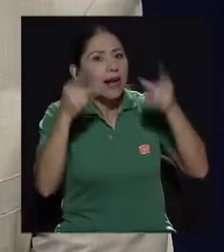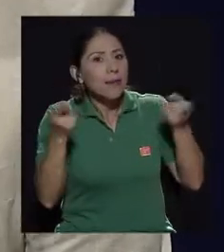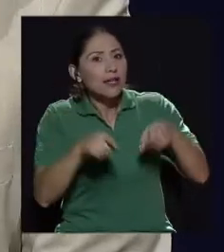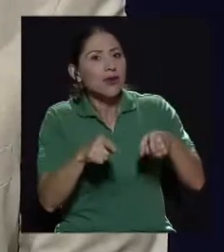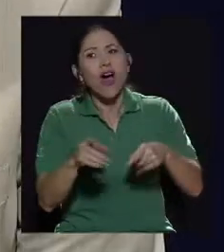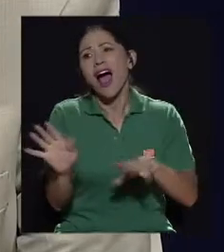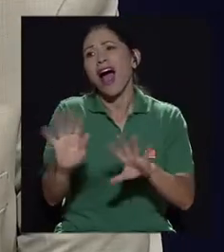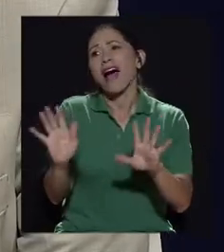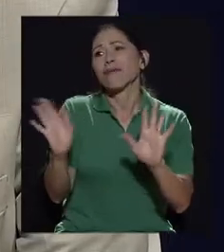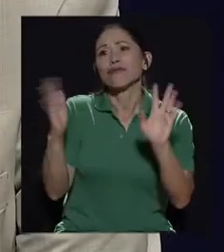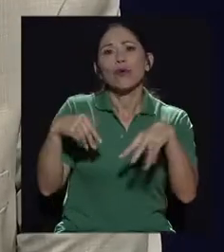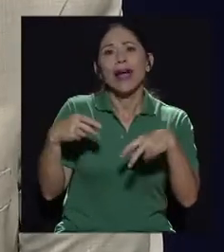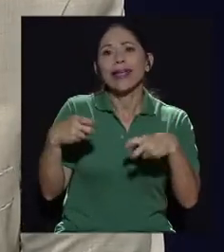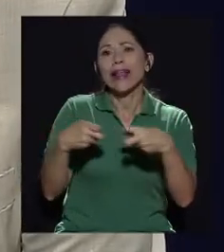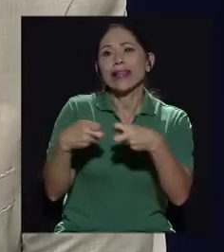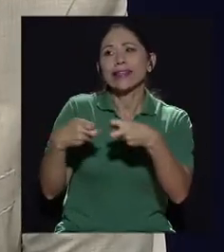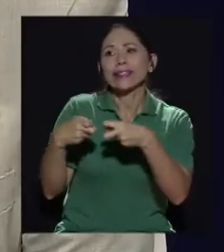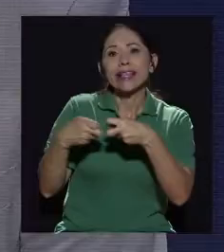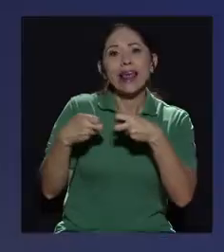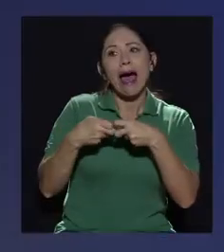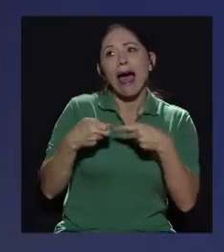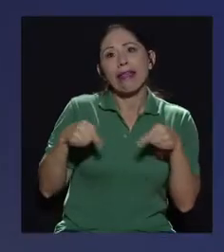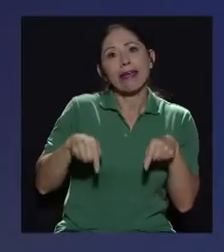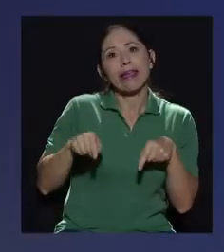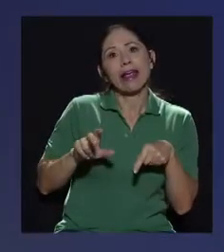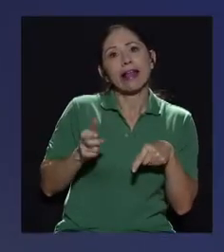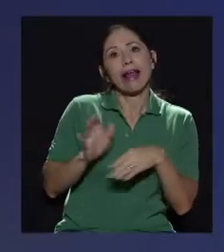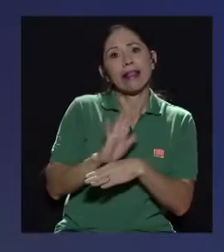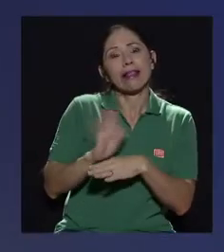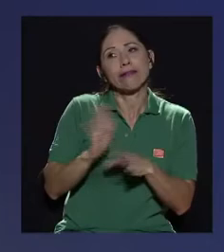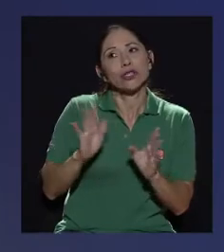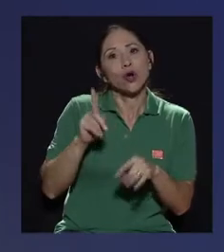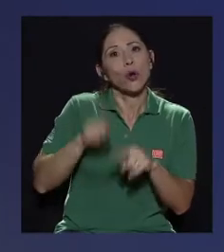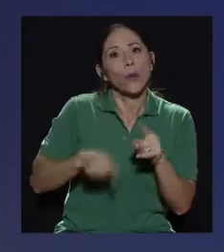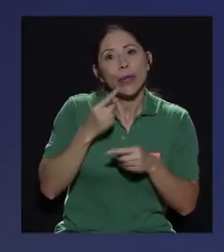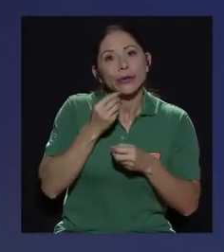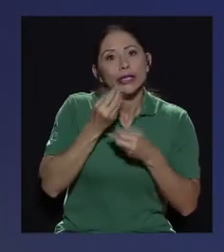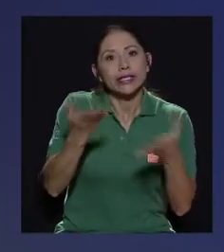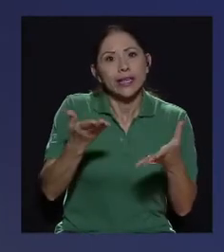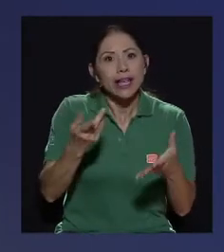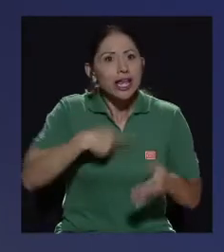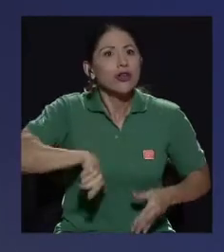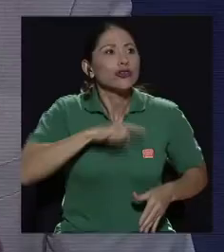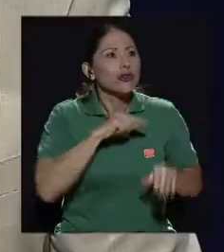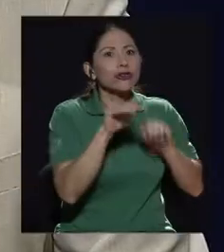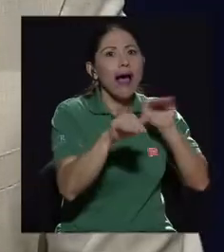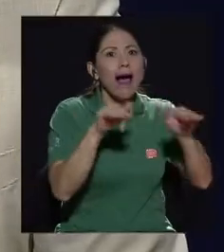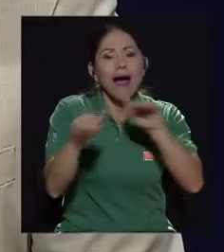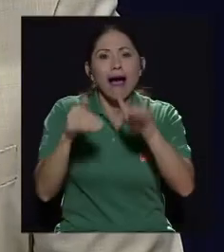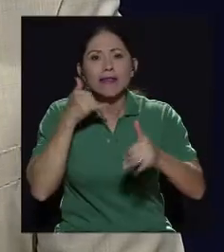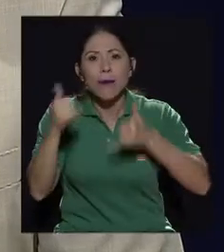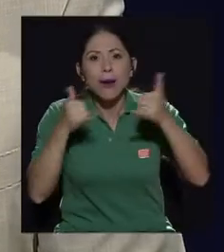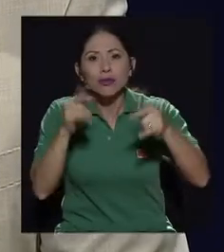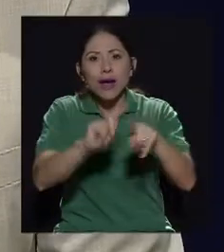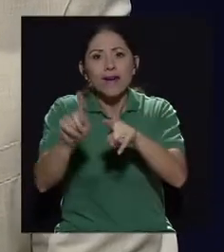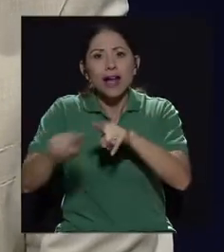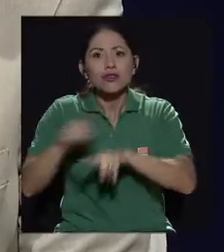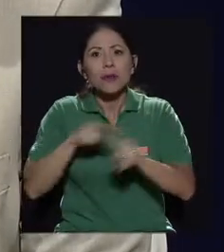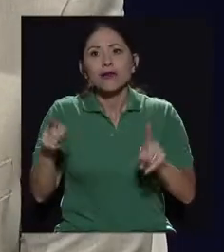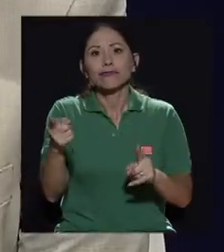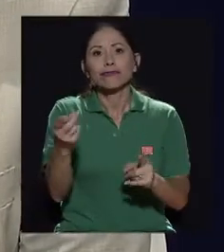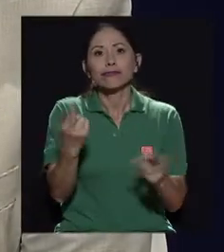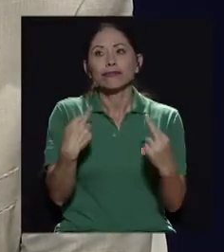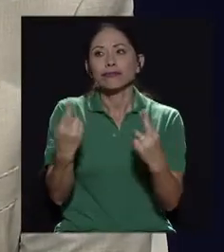no tenemos electricidad en el canal no podemos decir eso llamamos a varios y todos nos dijeron lo mismo es decir eran parte del